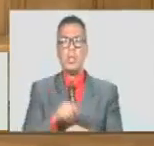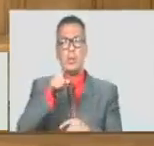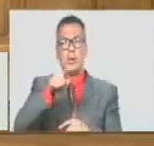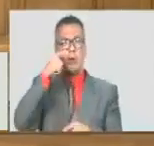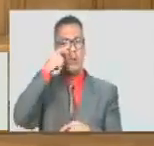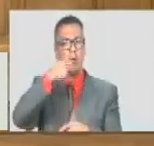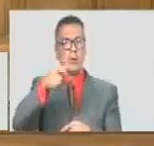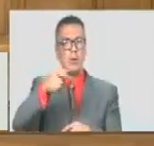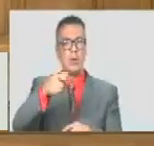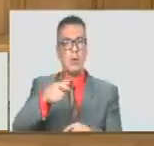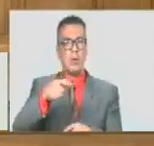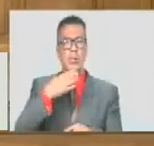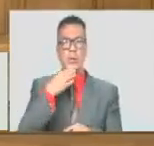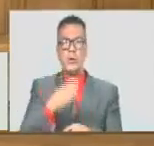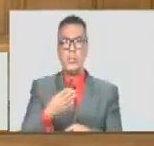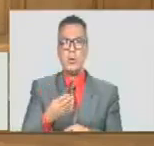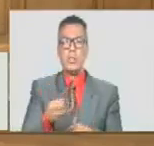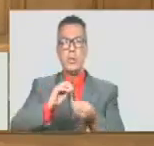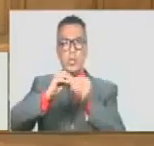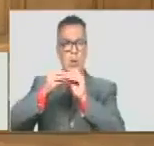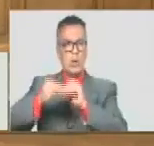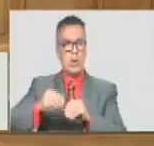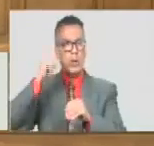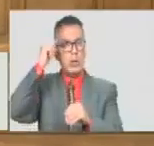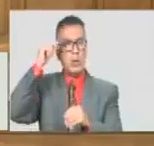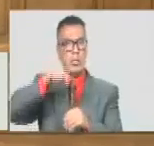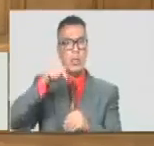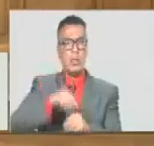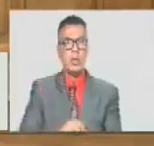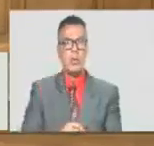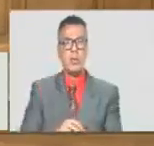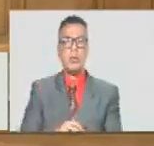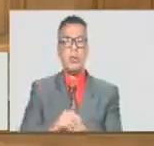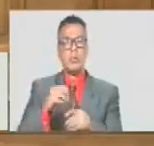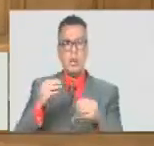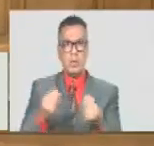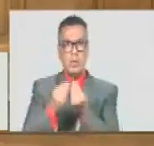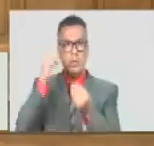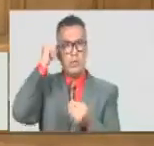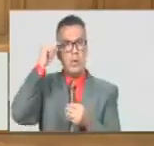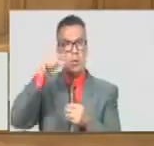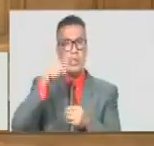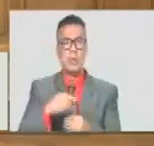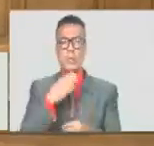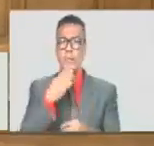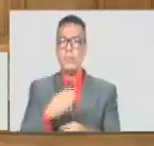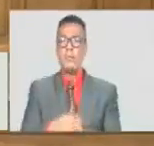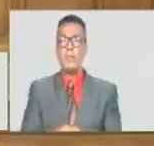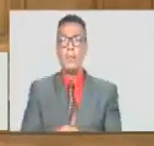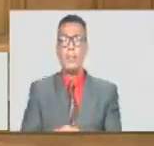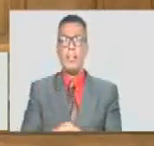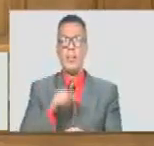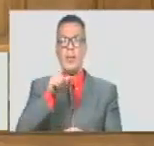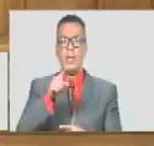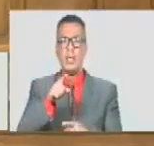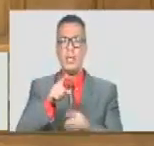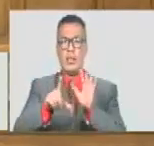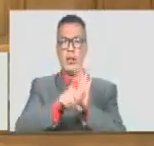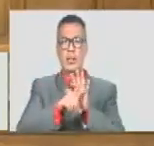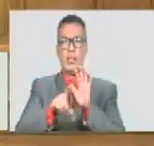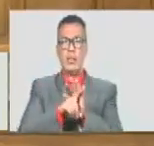pueblo hoy solicita reparación, han venido pidiendo reparación y nosotros acompañamos esa petición. En este marco, esta